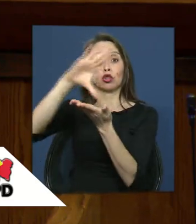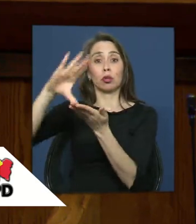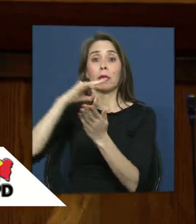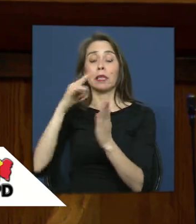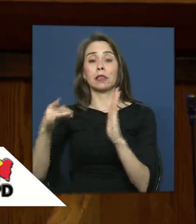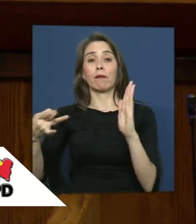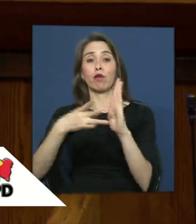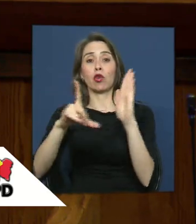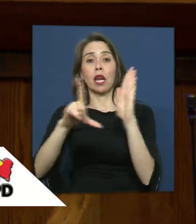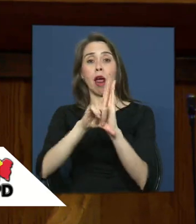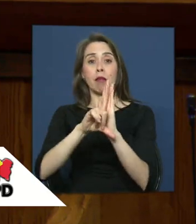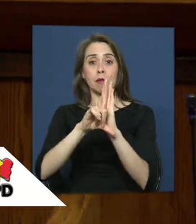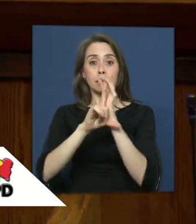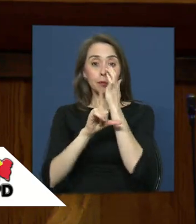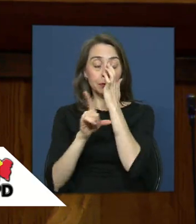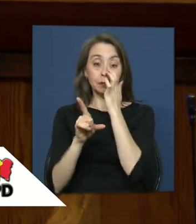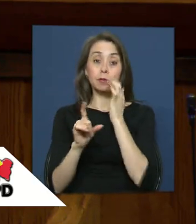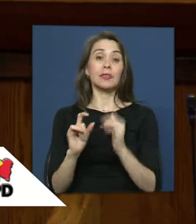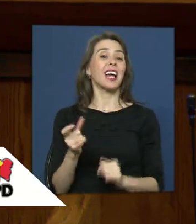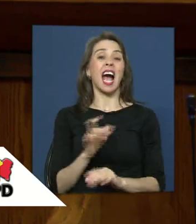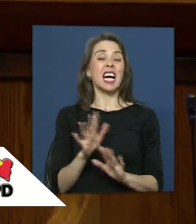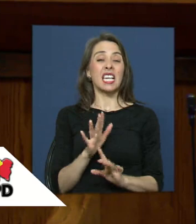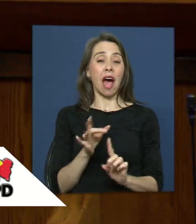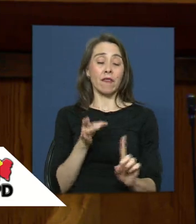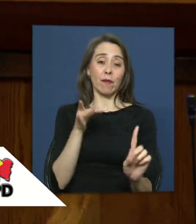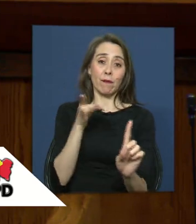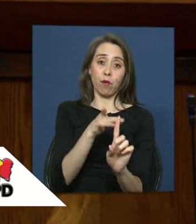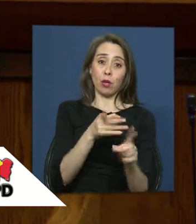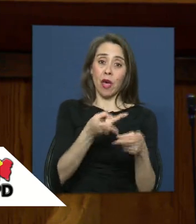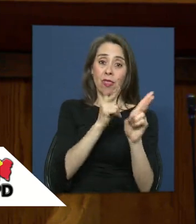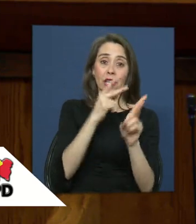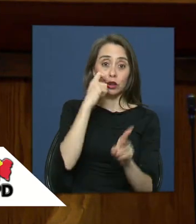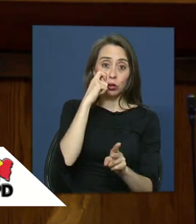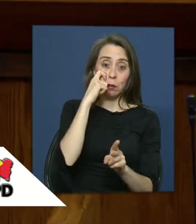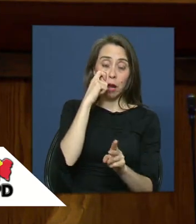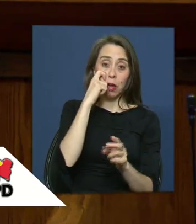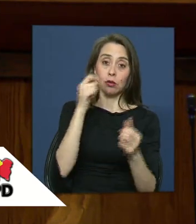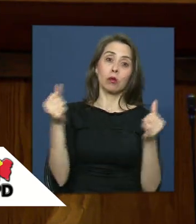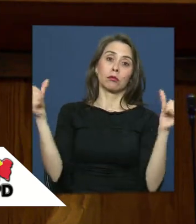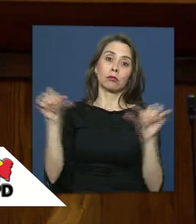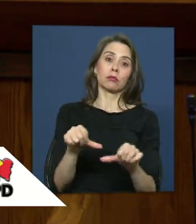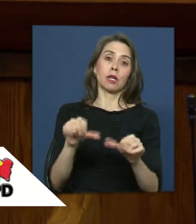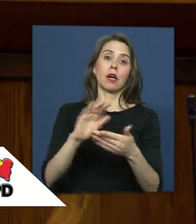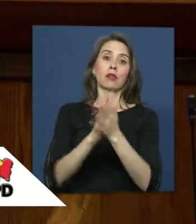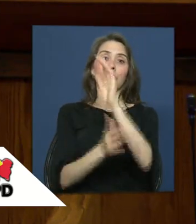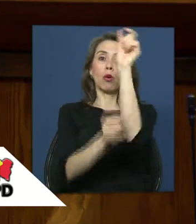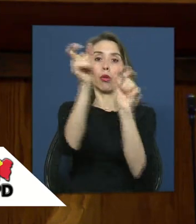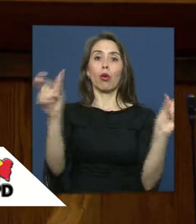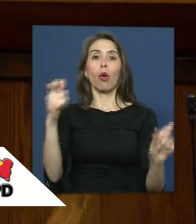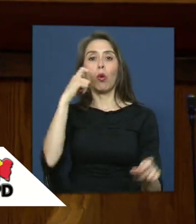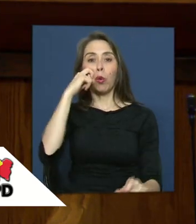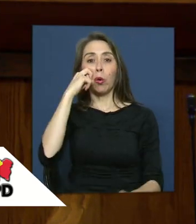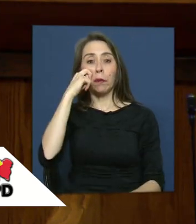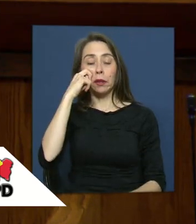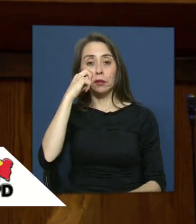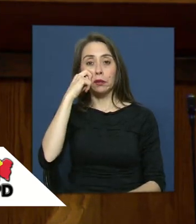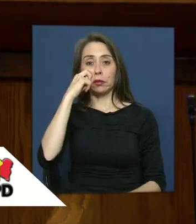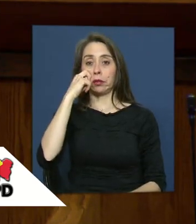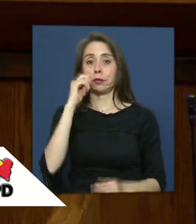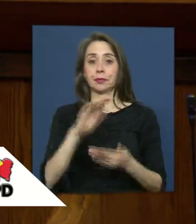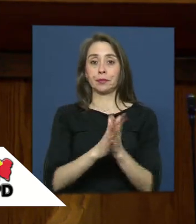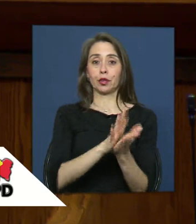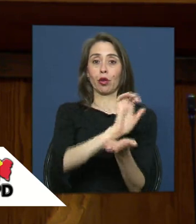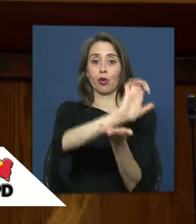las graves violaciones de los derechos humanos constituyen una ofensa en perjuicio de toda la humanidad, correspondiendo a todos los